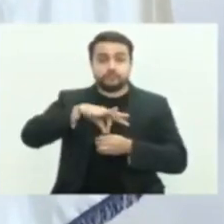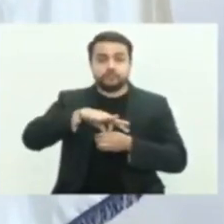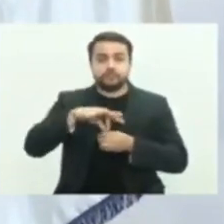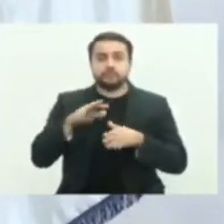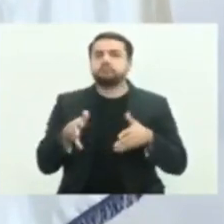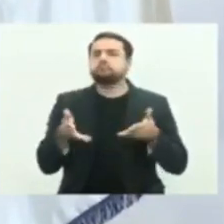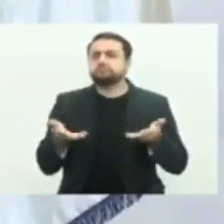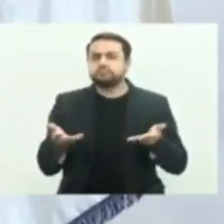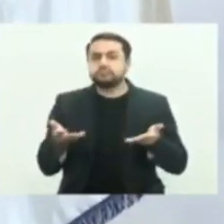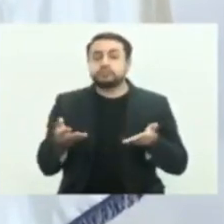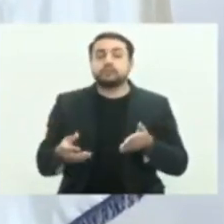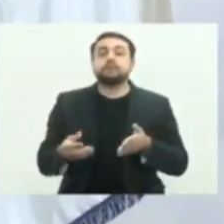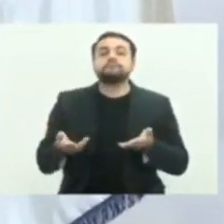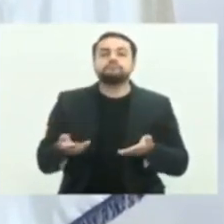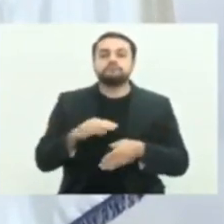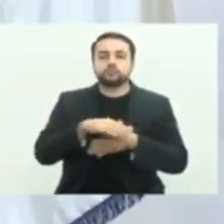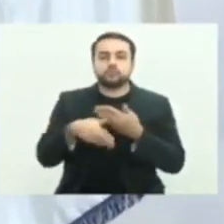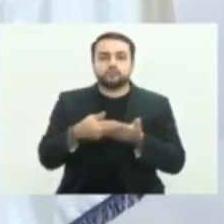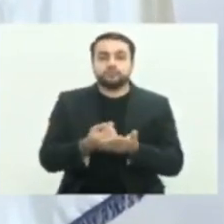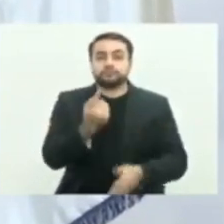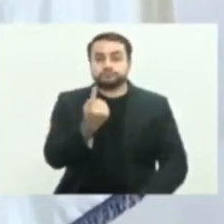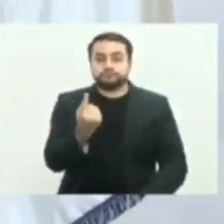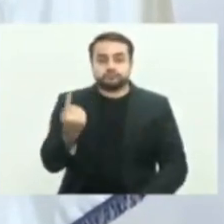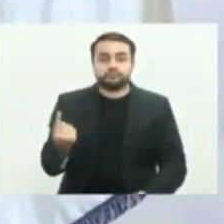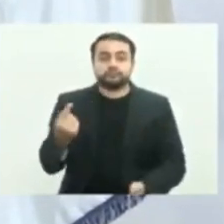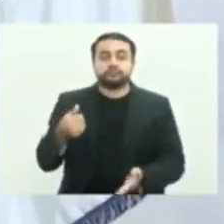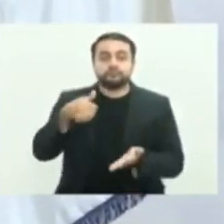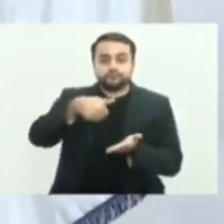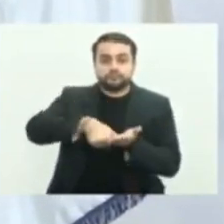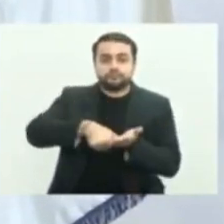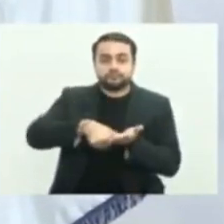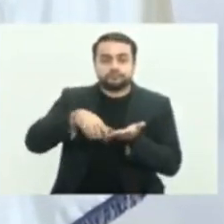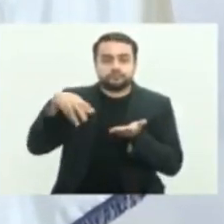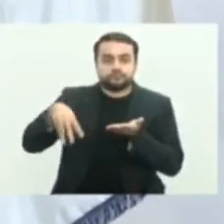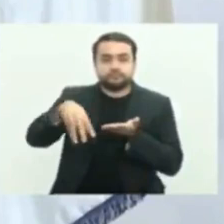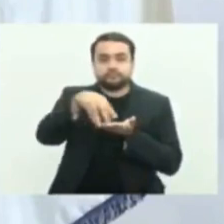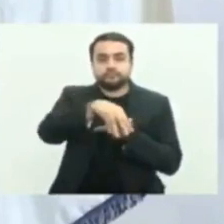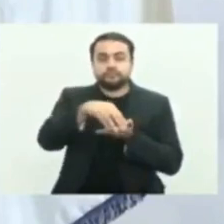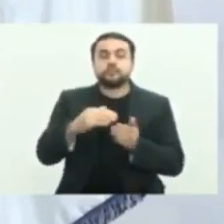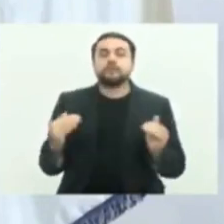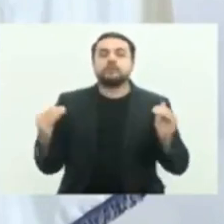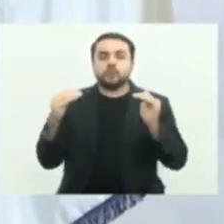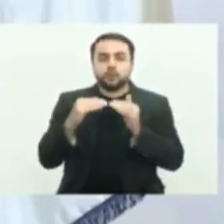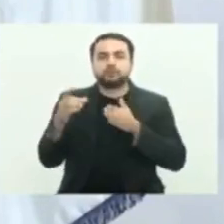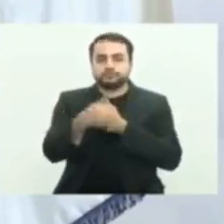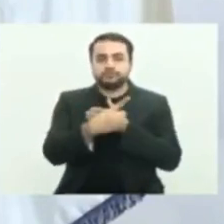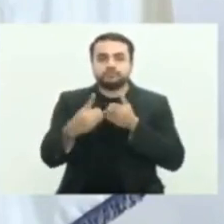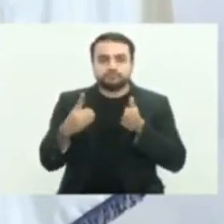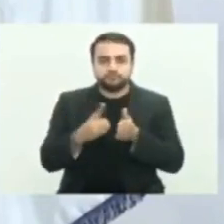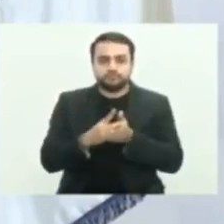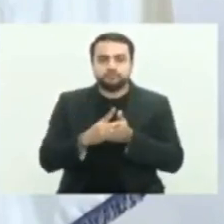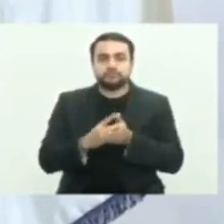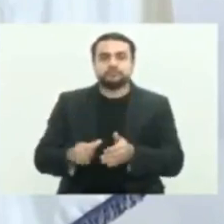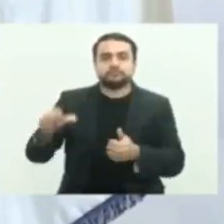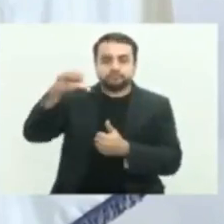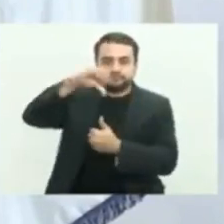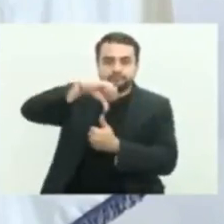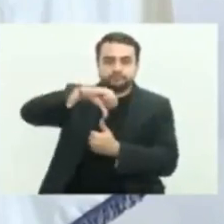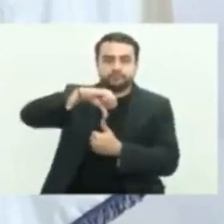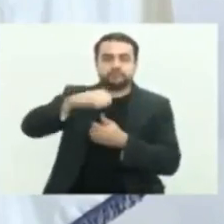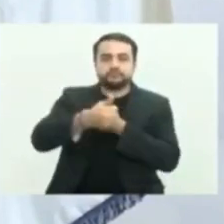elecciones de diputaciones al Parlamento Centroamericano y de integrantes de consejos municipales.